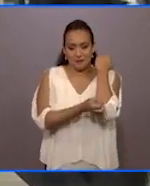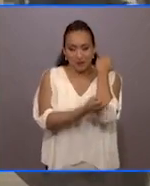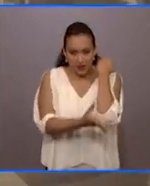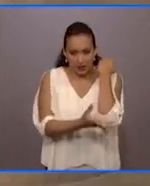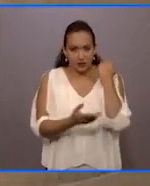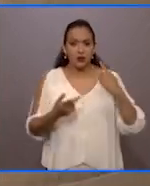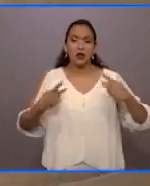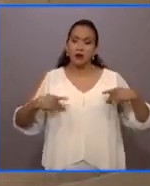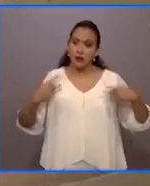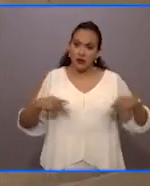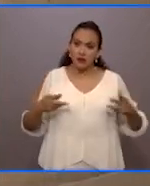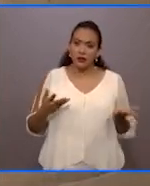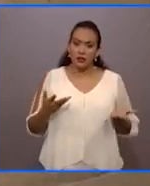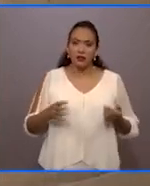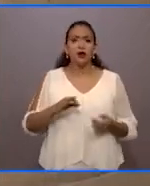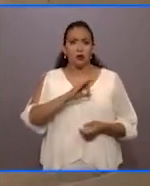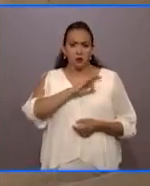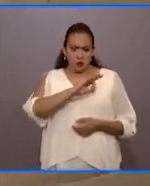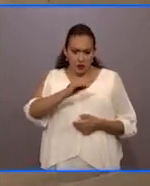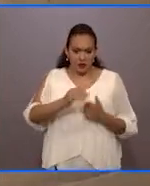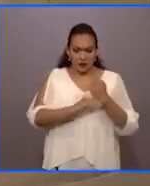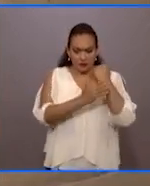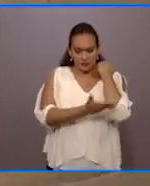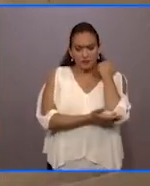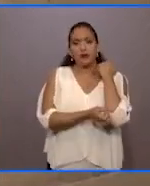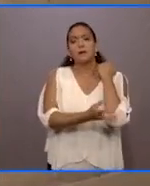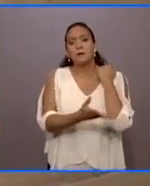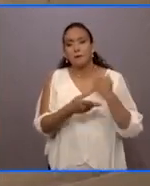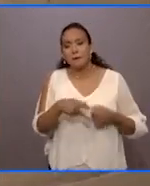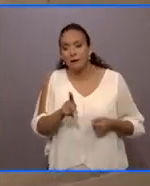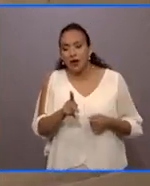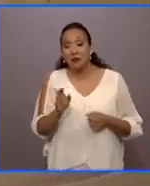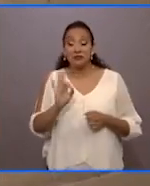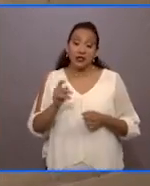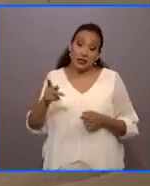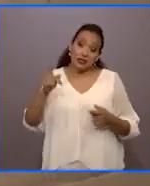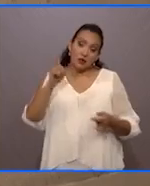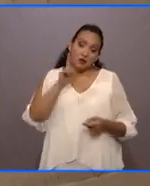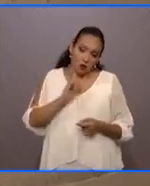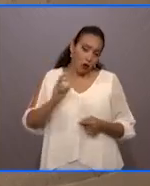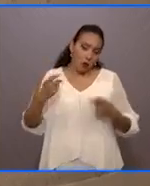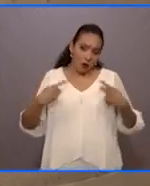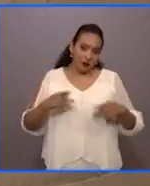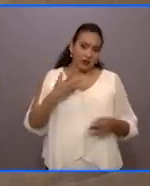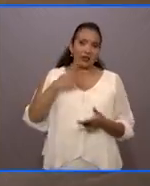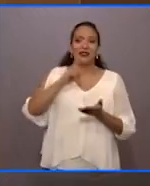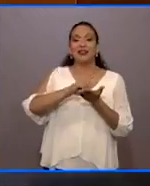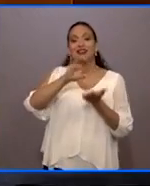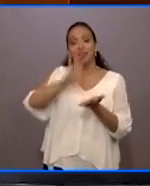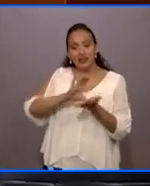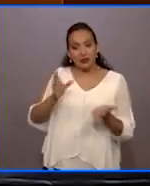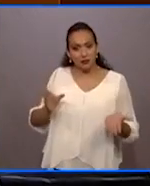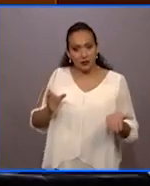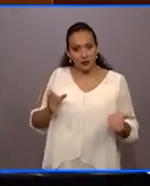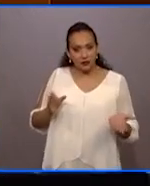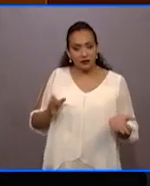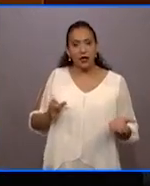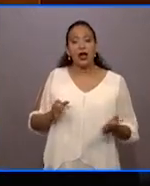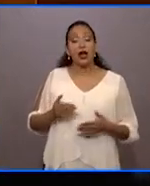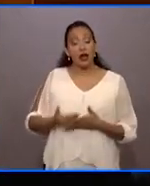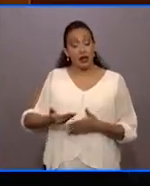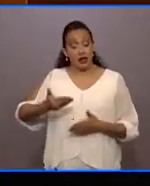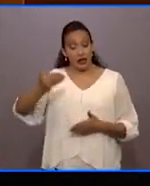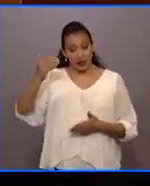o personas con la capacidad de gestar que tienen alguna discapacidad. La sala precisó que este tipo de